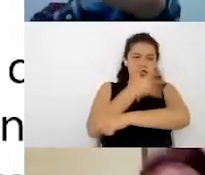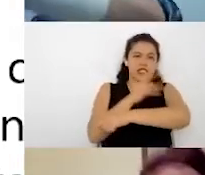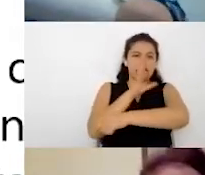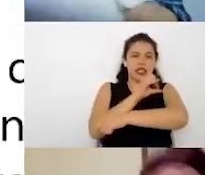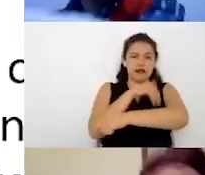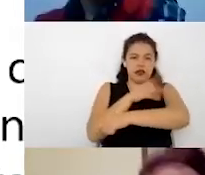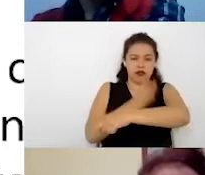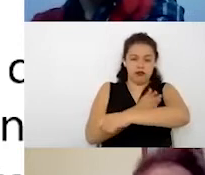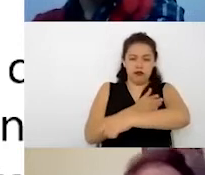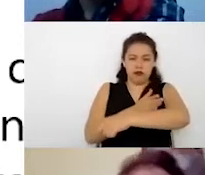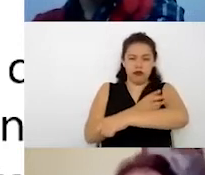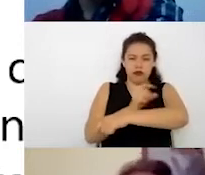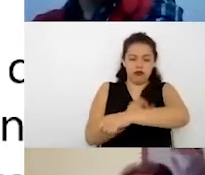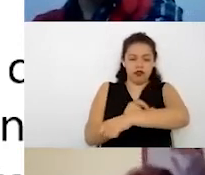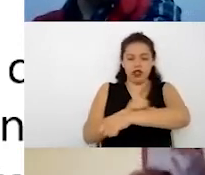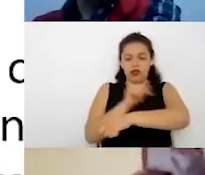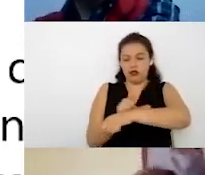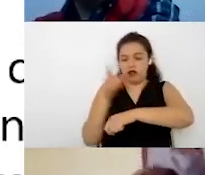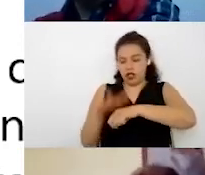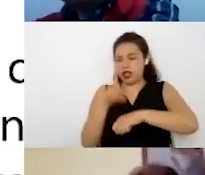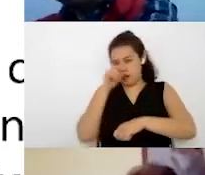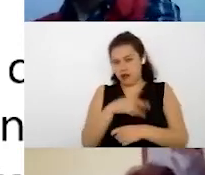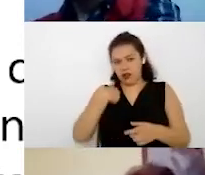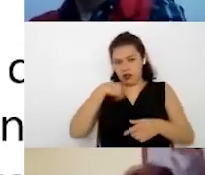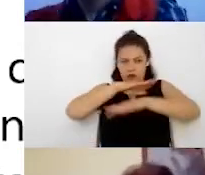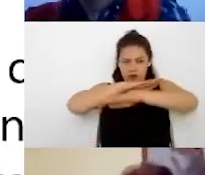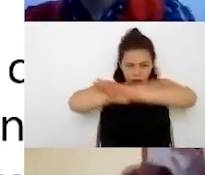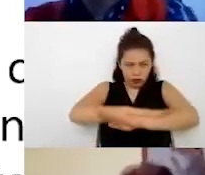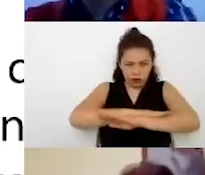médico. Y voy a ejercer ahí un poco de presión.